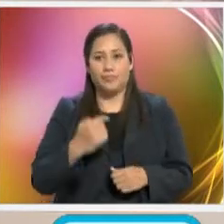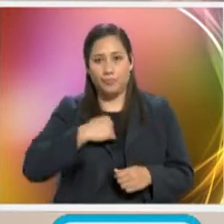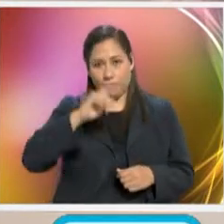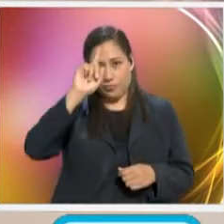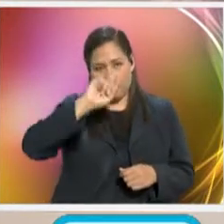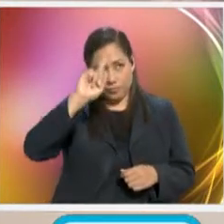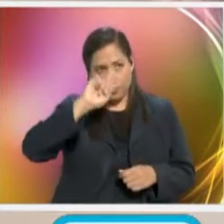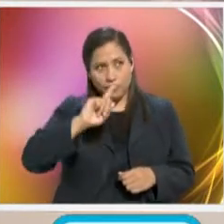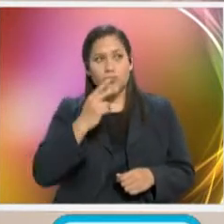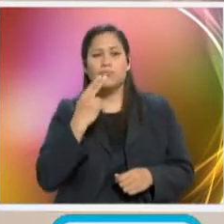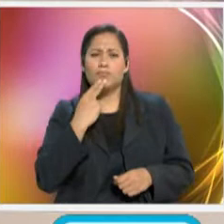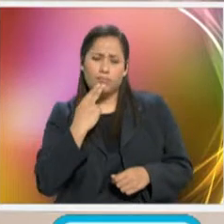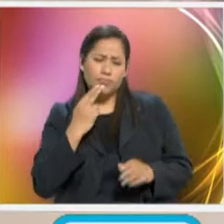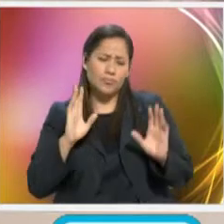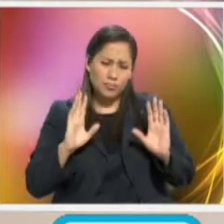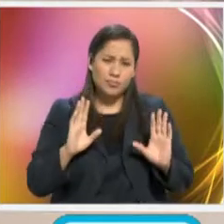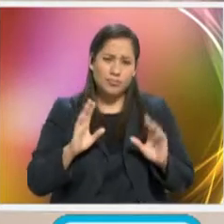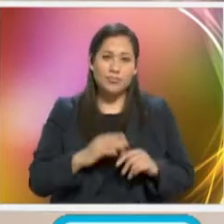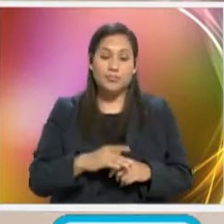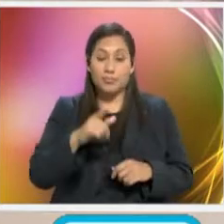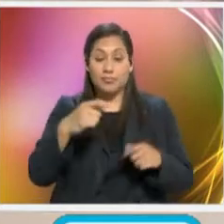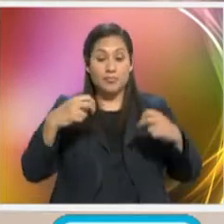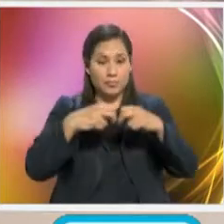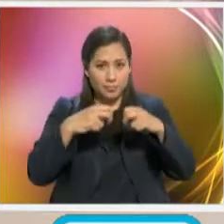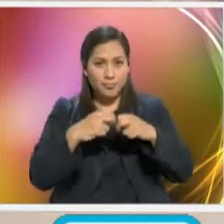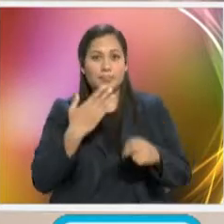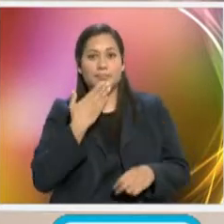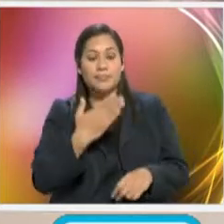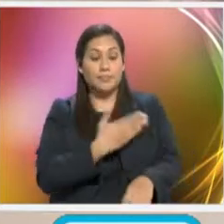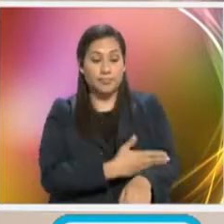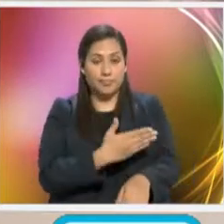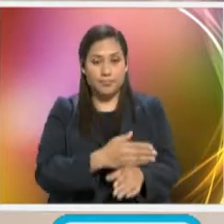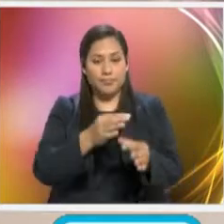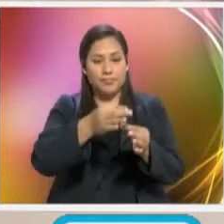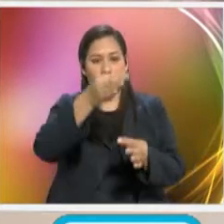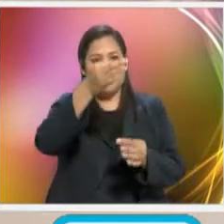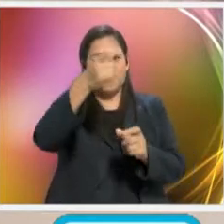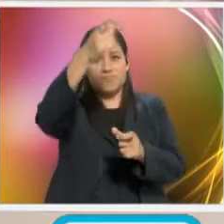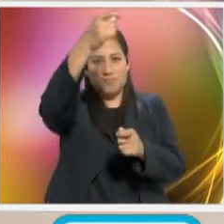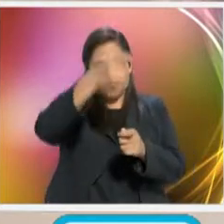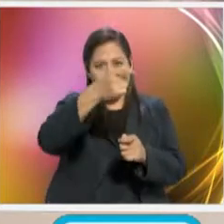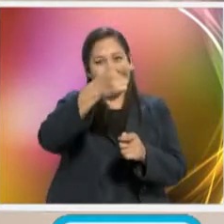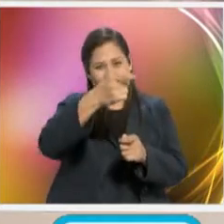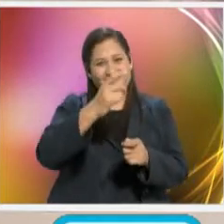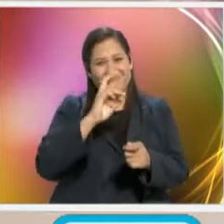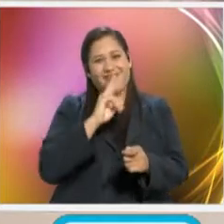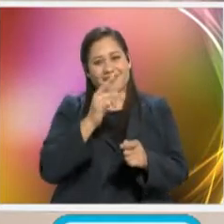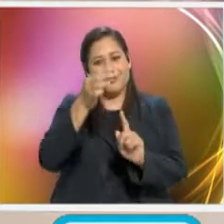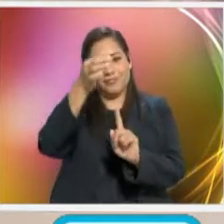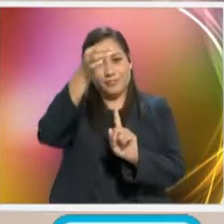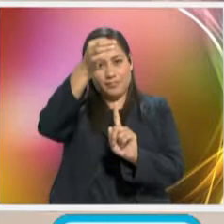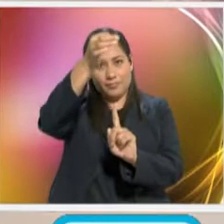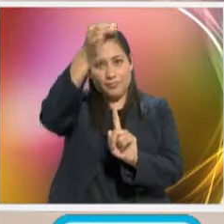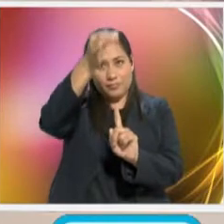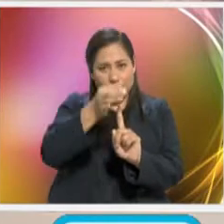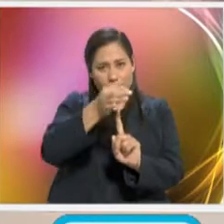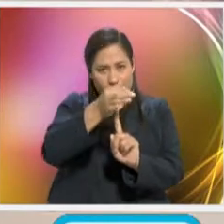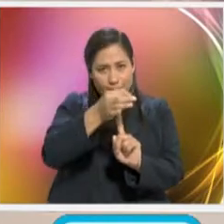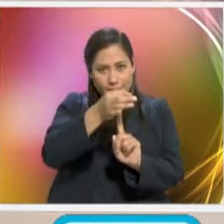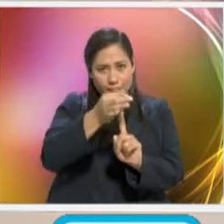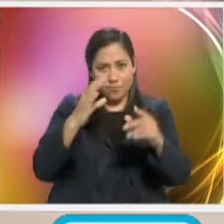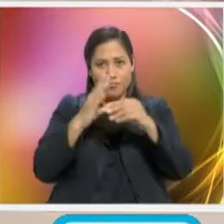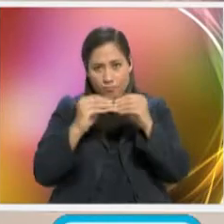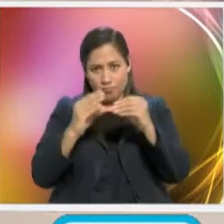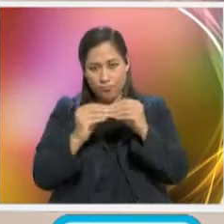recomiendo que sea, bueno, si consiguen de plástico está bien, pero la madera como que se agarra mejor cuando, Ok. cuando es